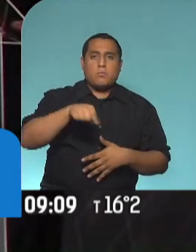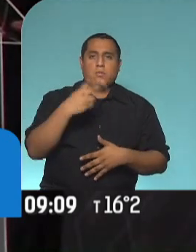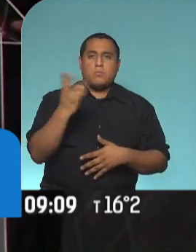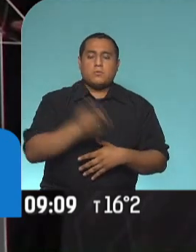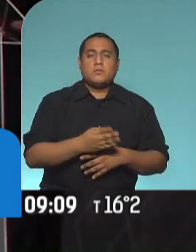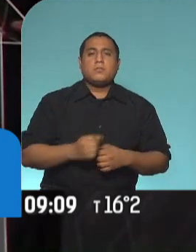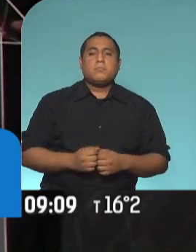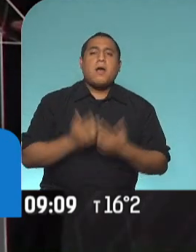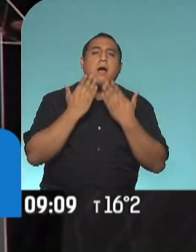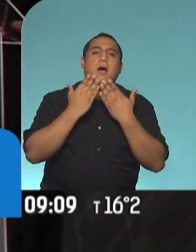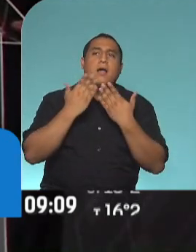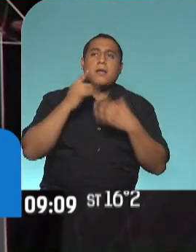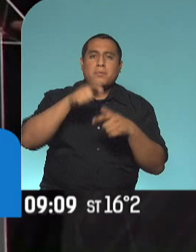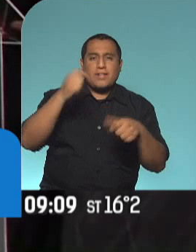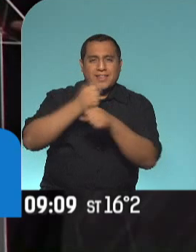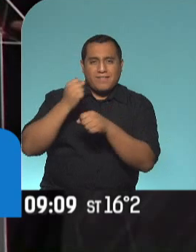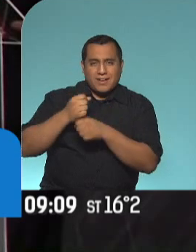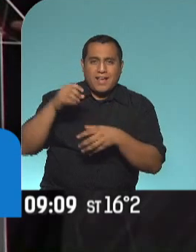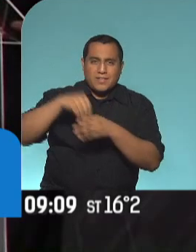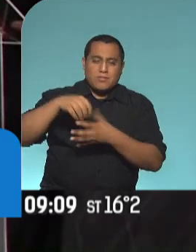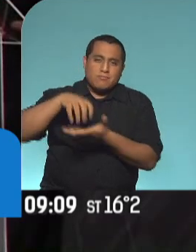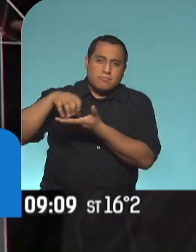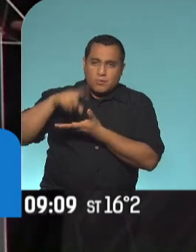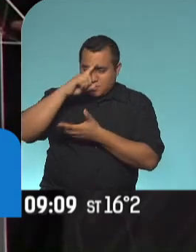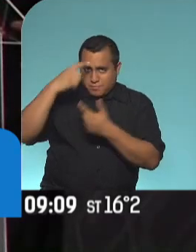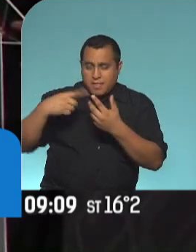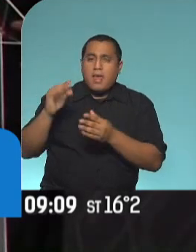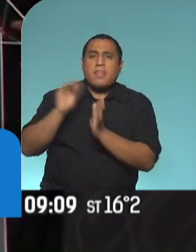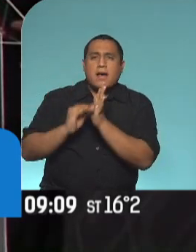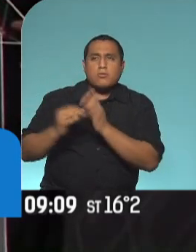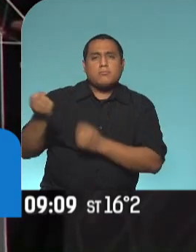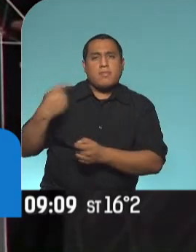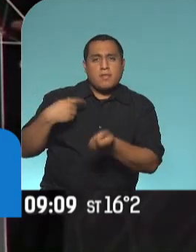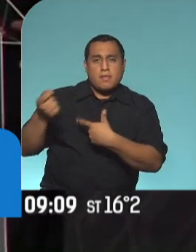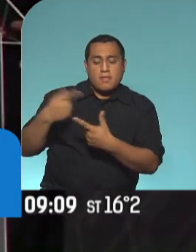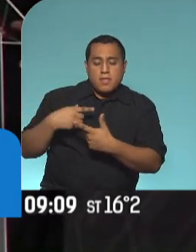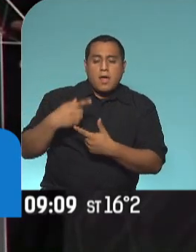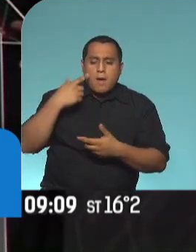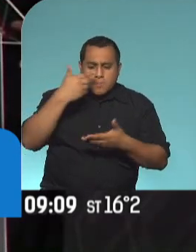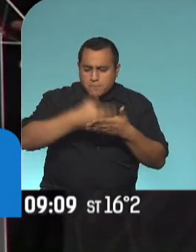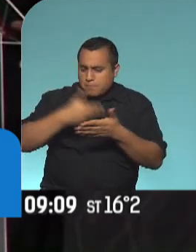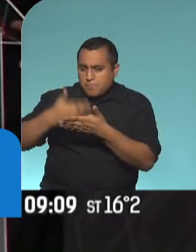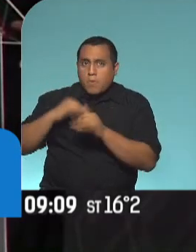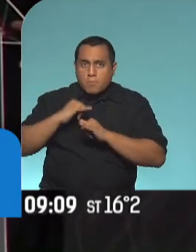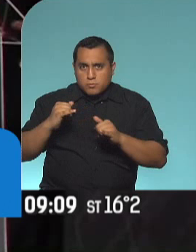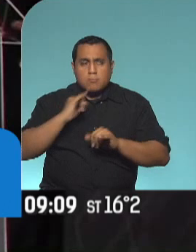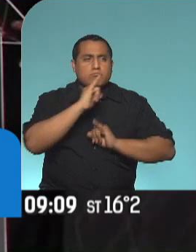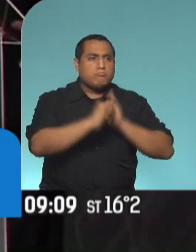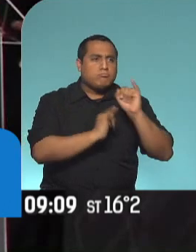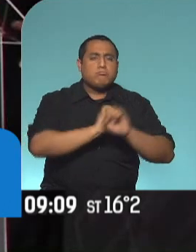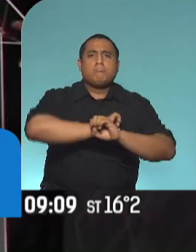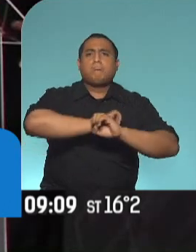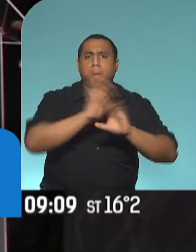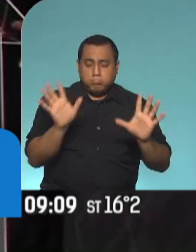3,2%. Agradecemos a los trabajadores de la salud que nos brindan los datos para poder procesar la información, comunicarla con transparencia,